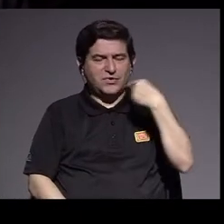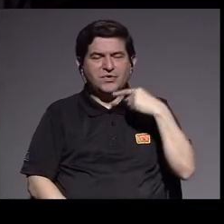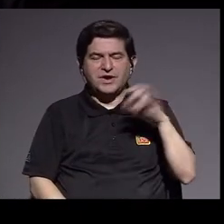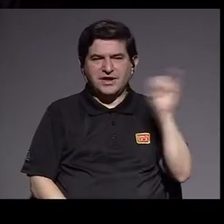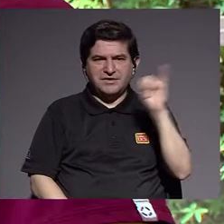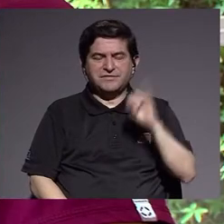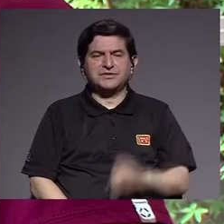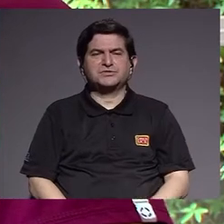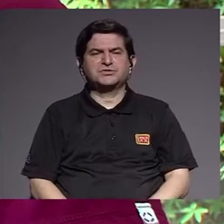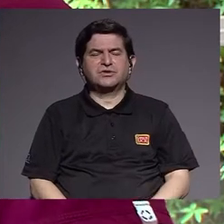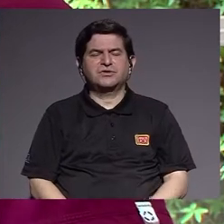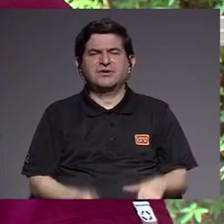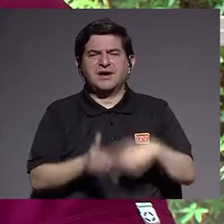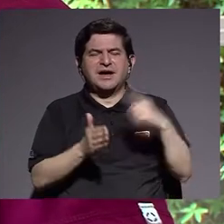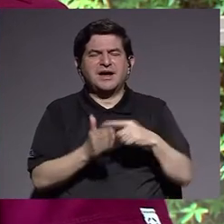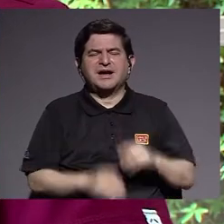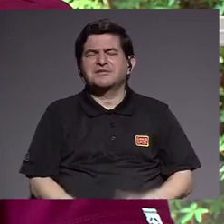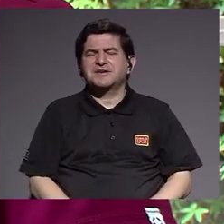y